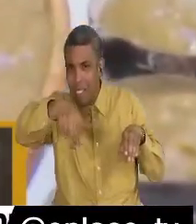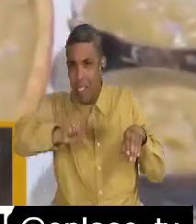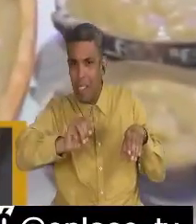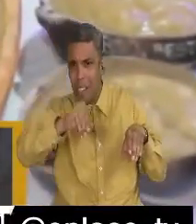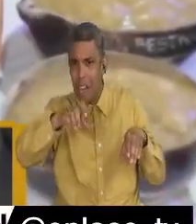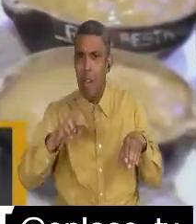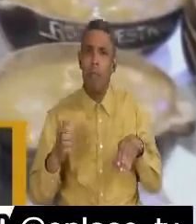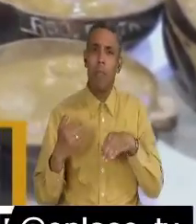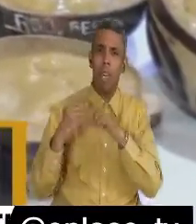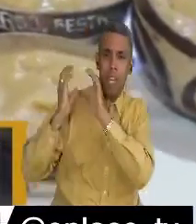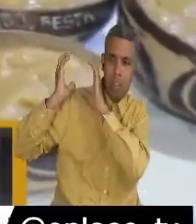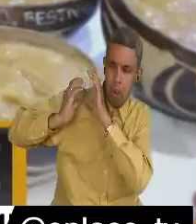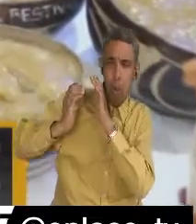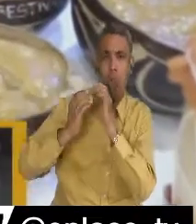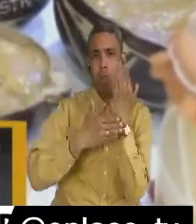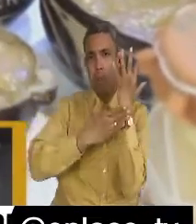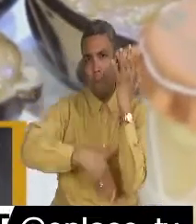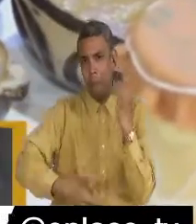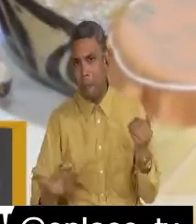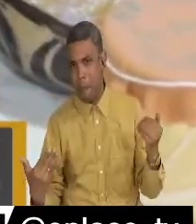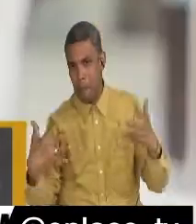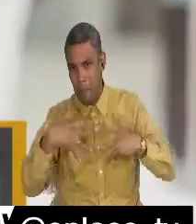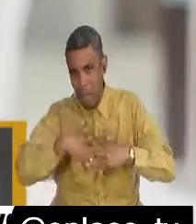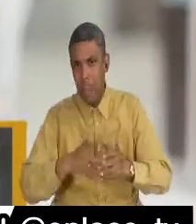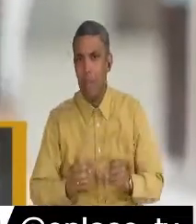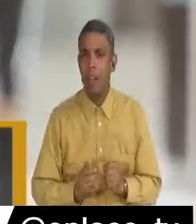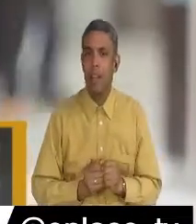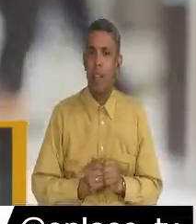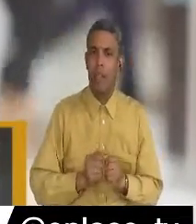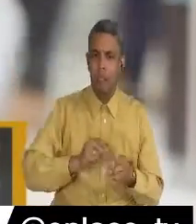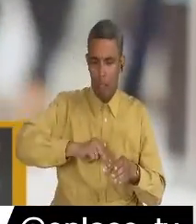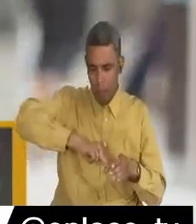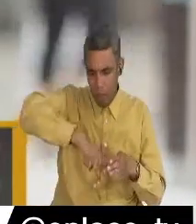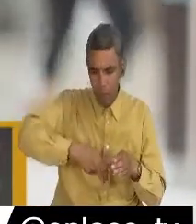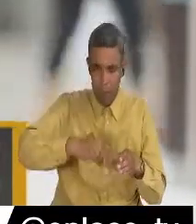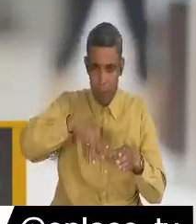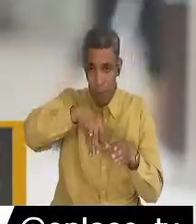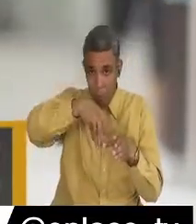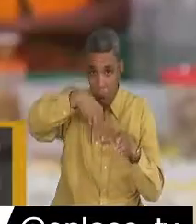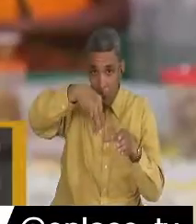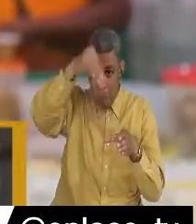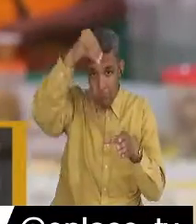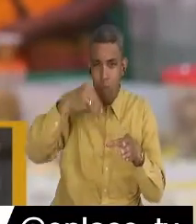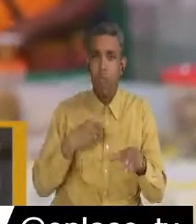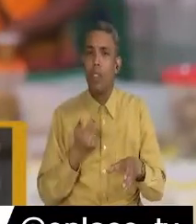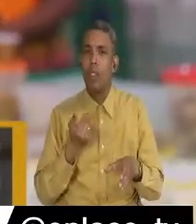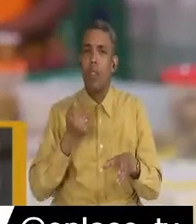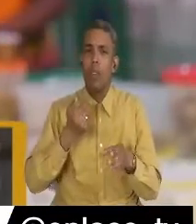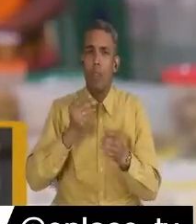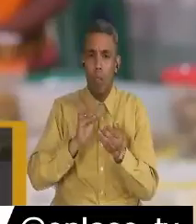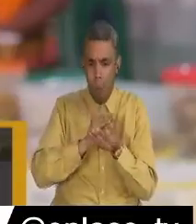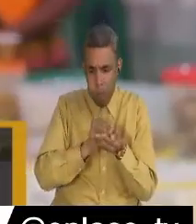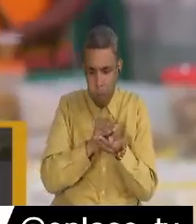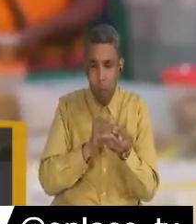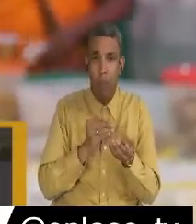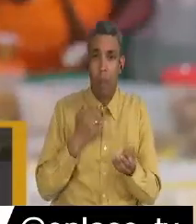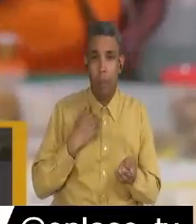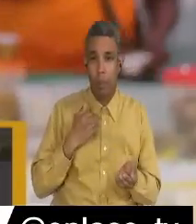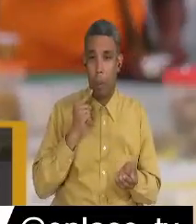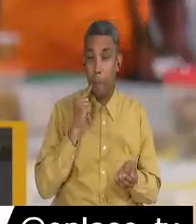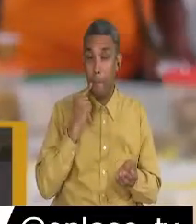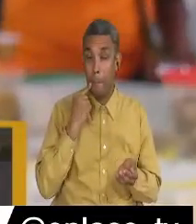con piña, arequipe. Hay de piña, hay las bolitas de tamarindo. Usted se estará preguntando hasta cuándo